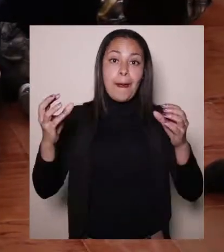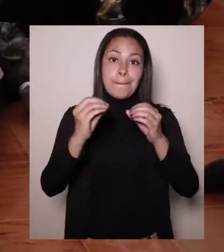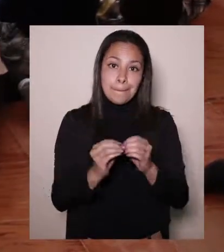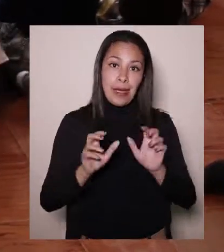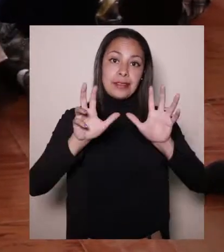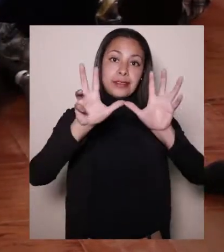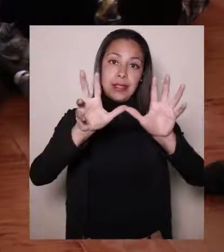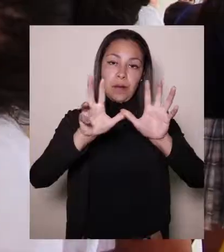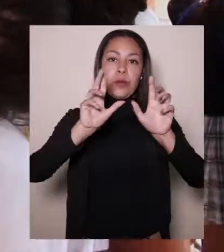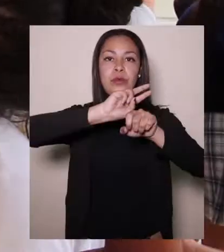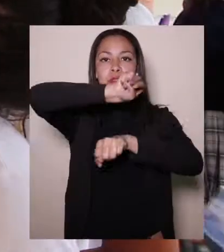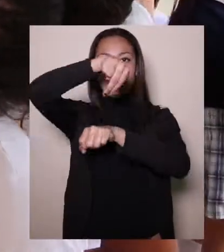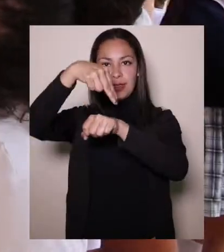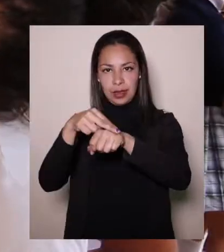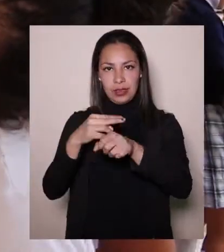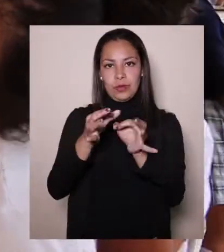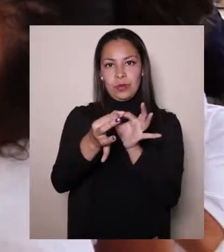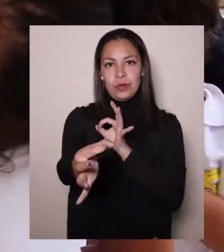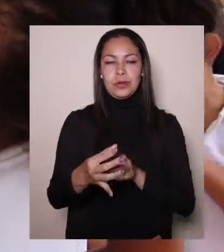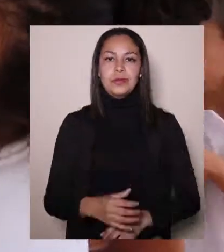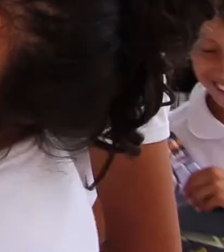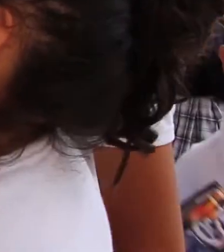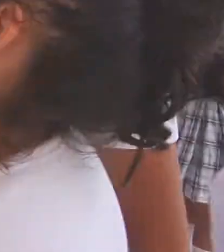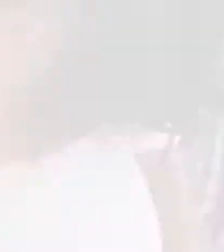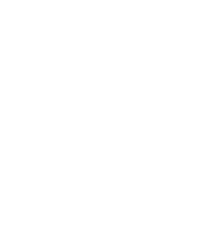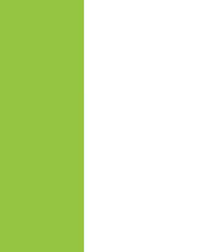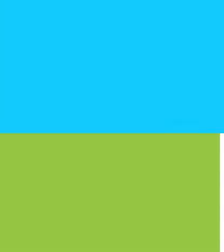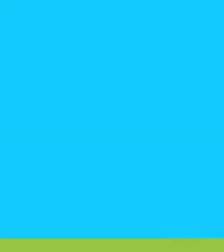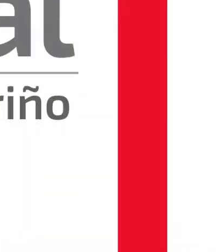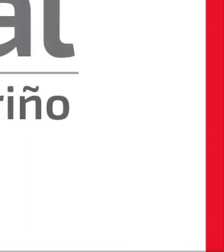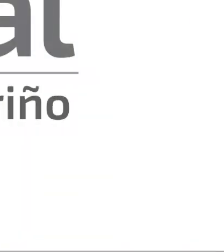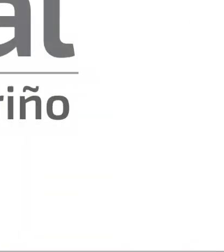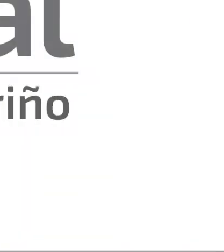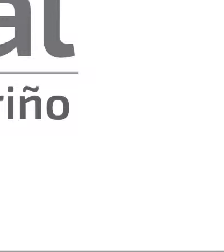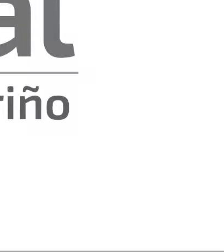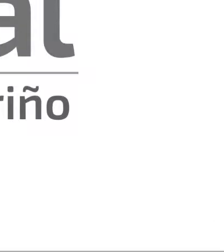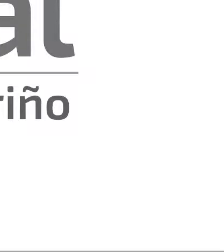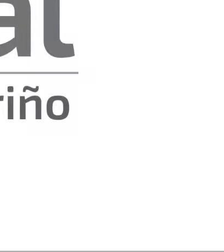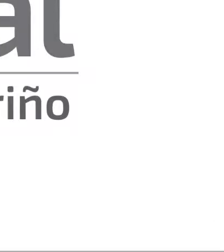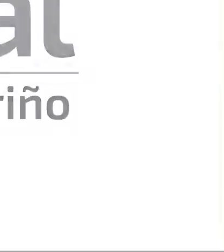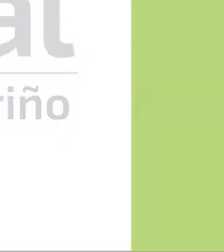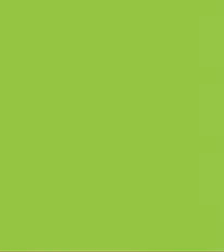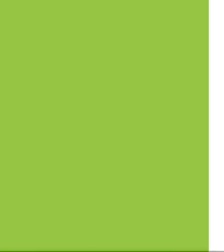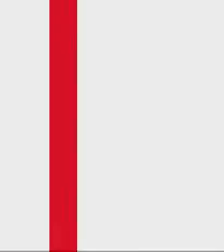el turno será para los municipios del Tambo y Nariño.